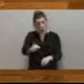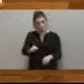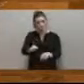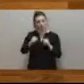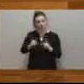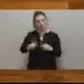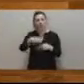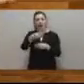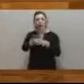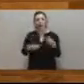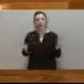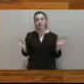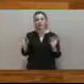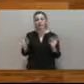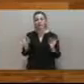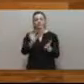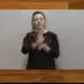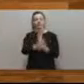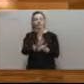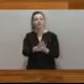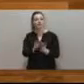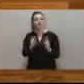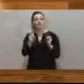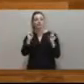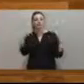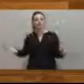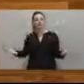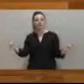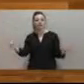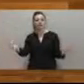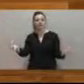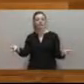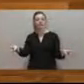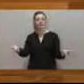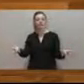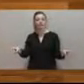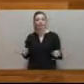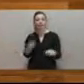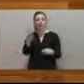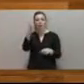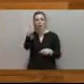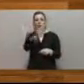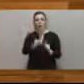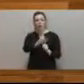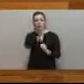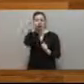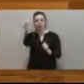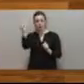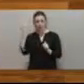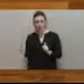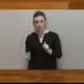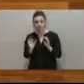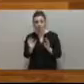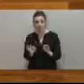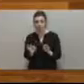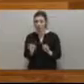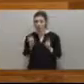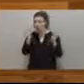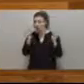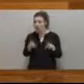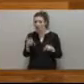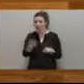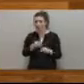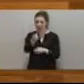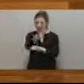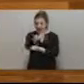brazos caídos, a relajarse durante 4 años. Una y otra legislatura. Y lo peor de todo,